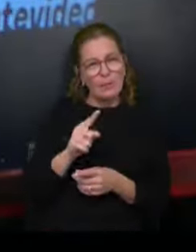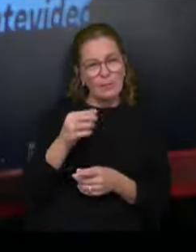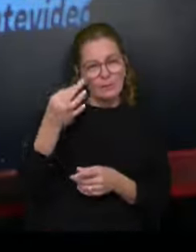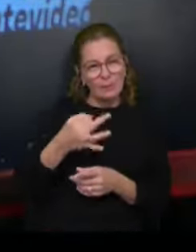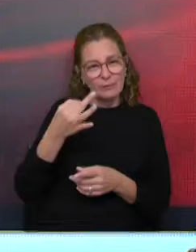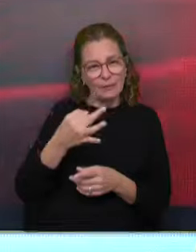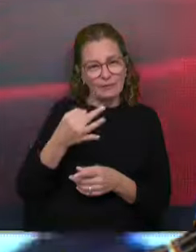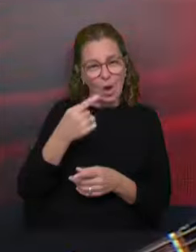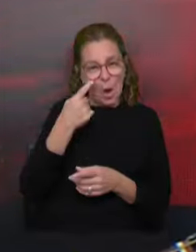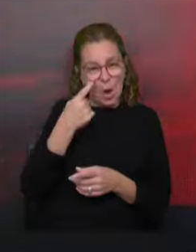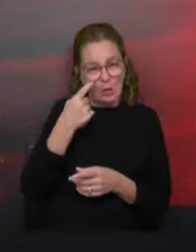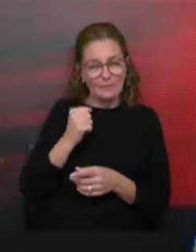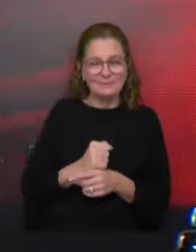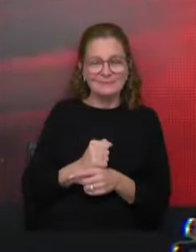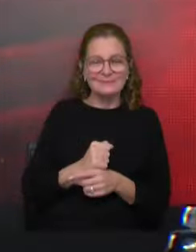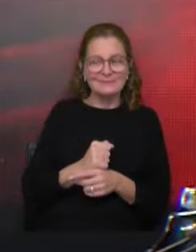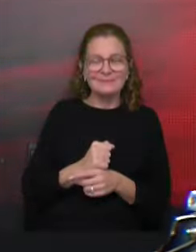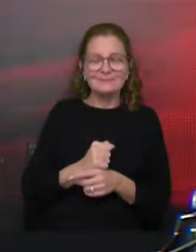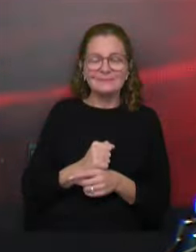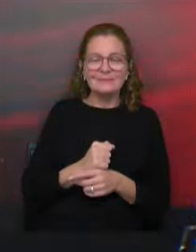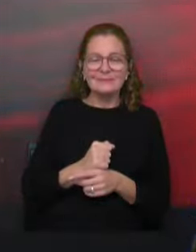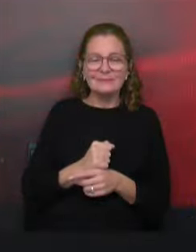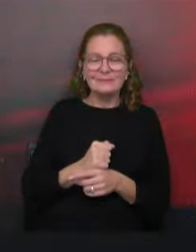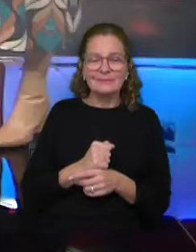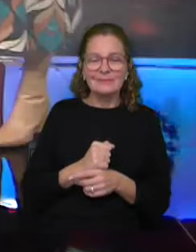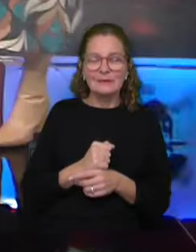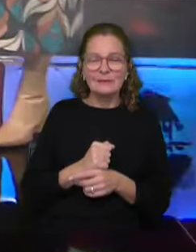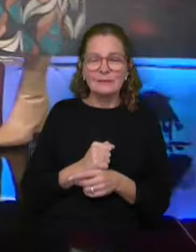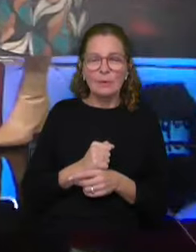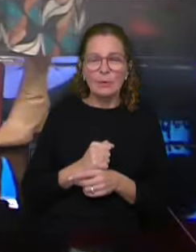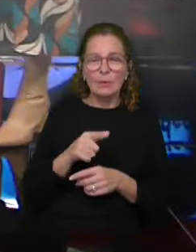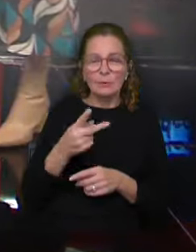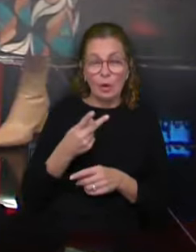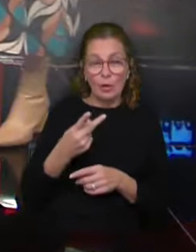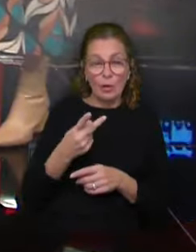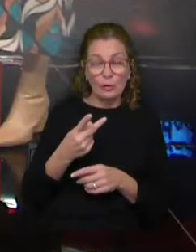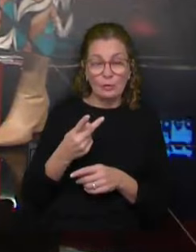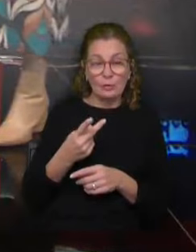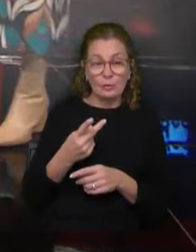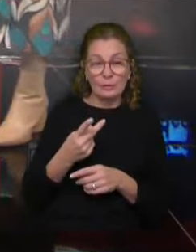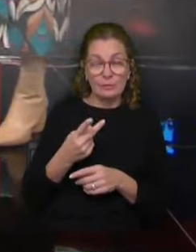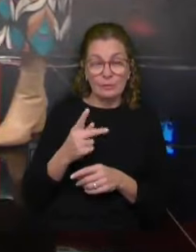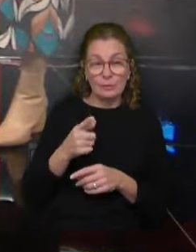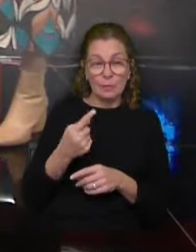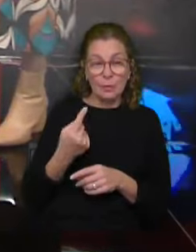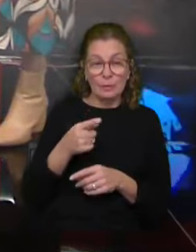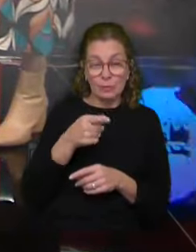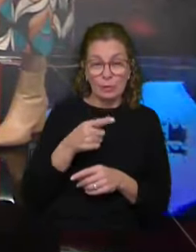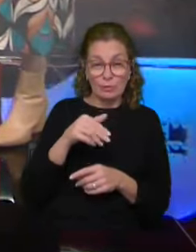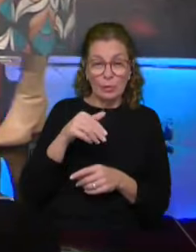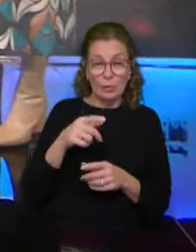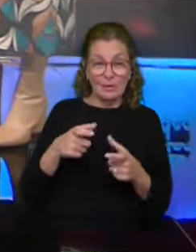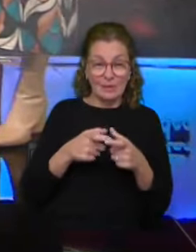bueno. Ojo, ¿no? Ahí tiene que estar, perfecto. Bueno, entonces va a ser show tuyo y show de ella. Sí. El tuyo va a ser sobre todo